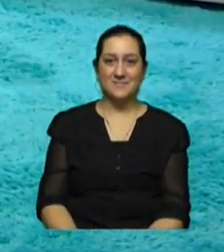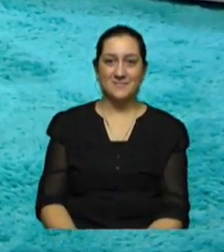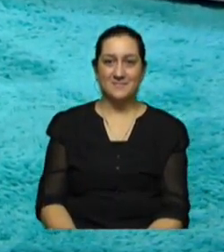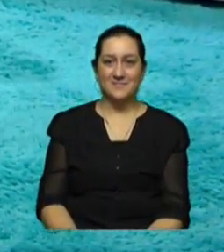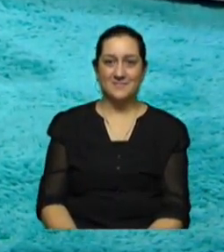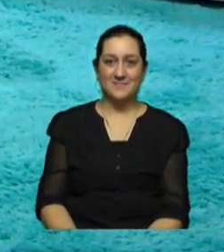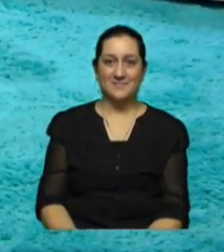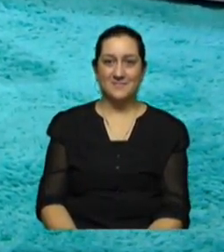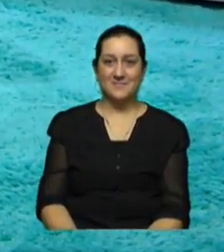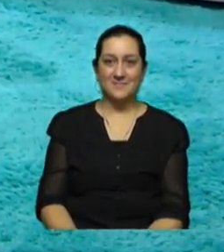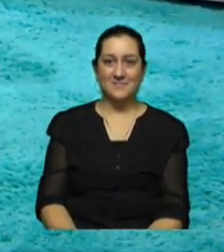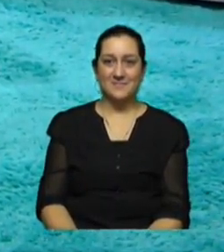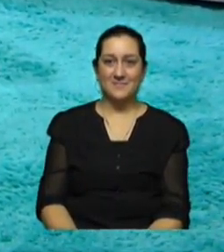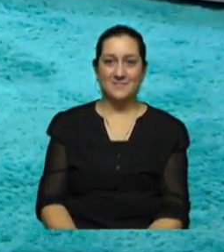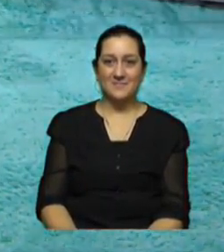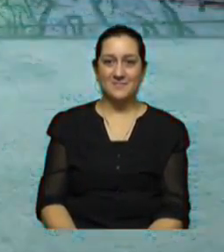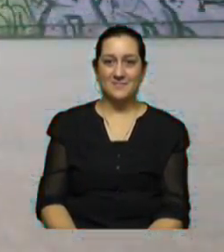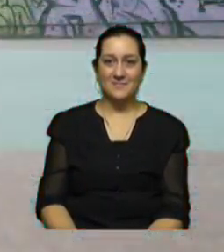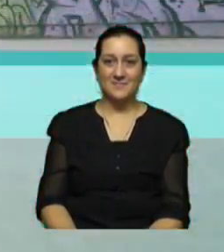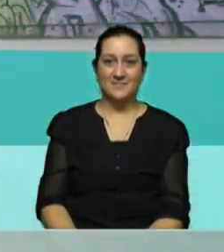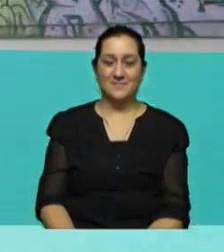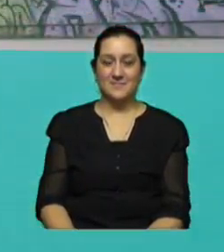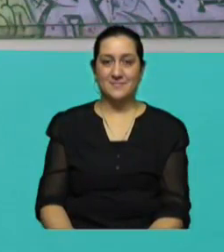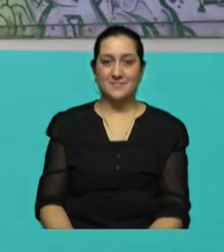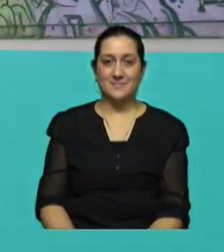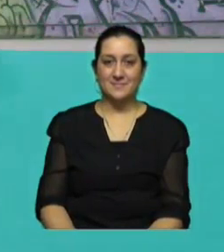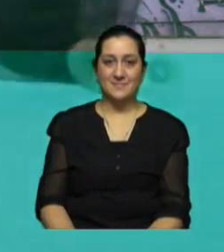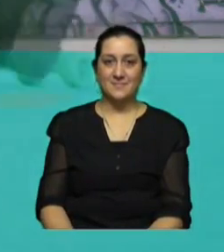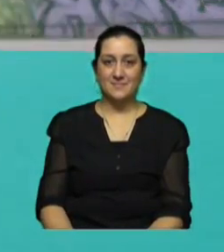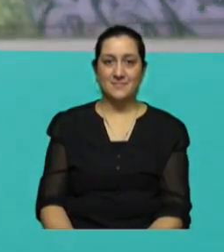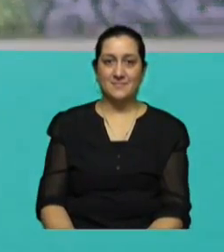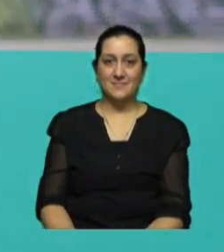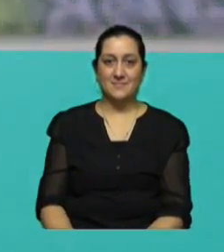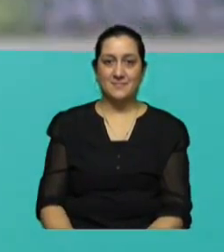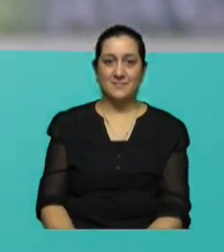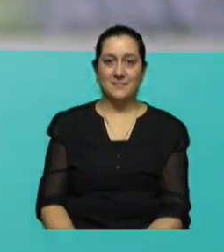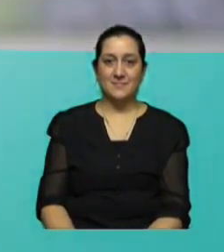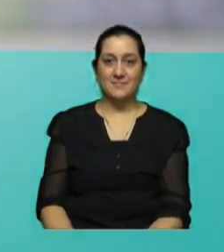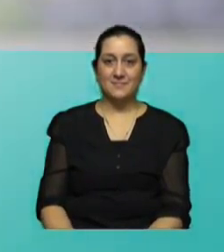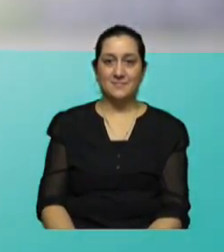Me mirarás descreído